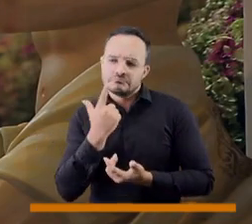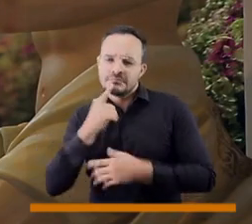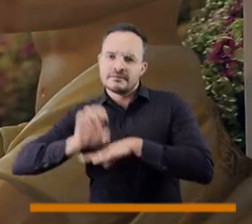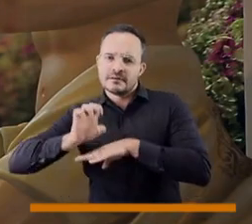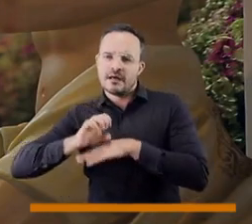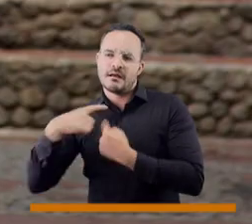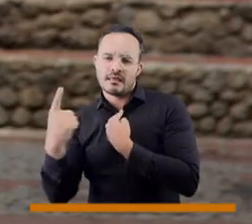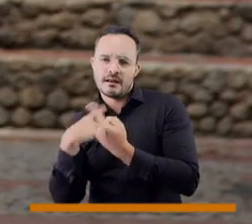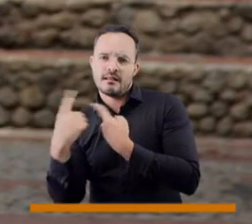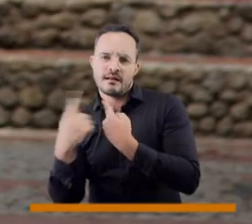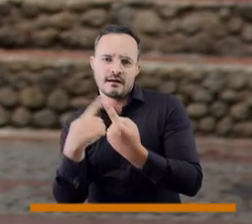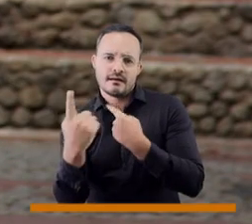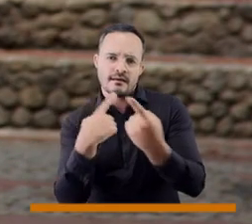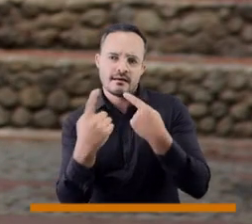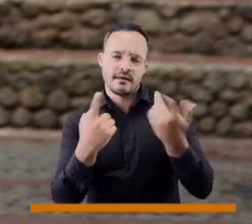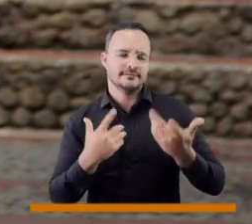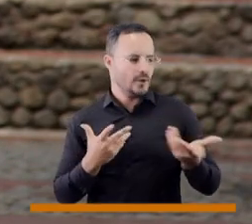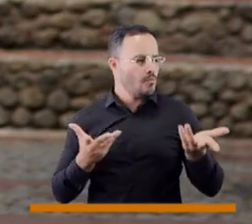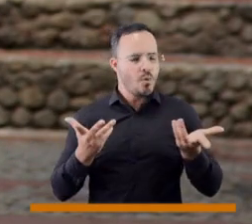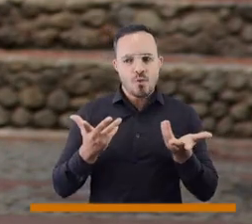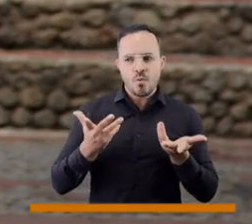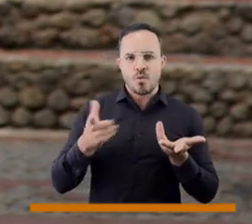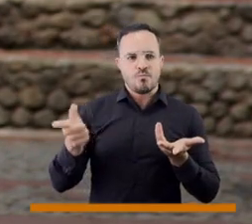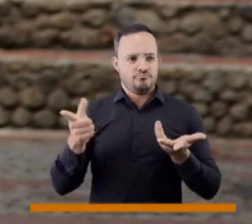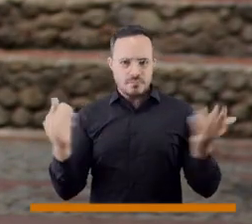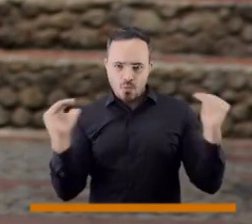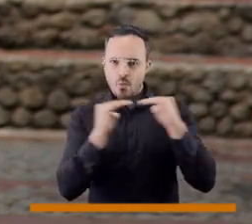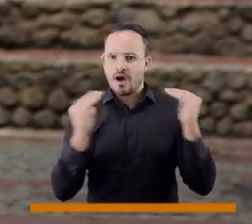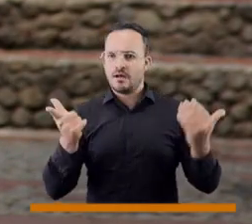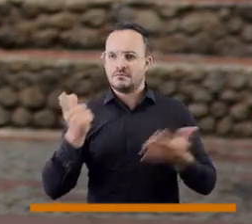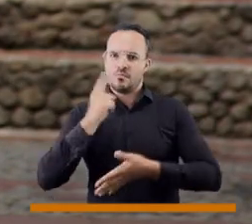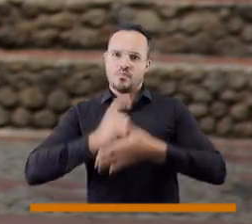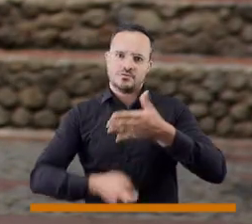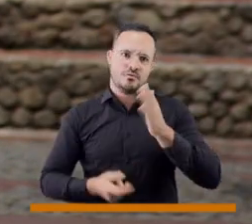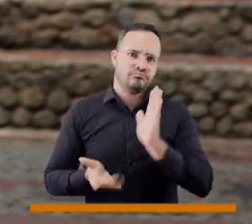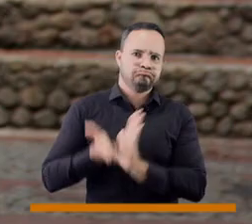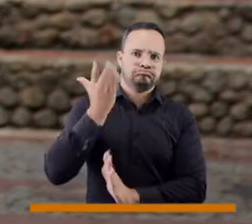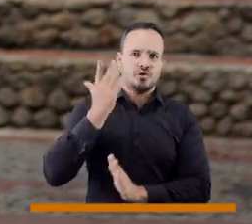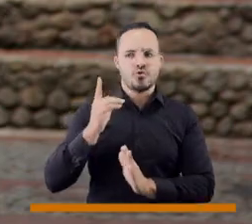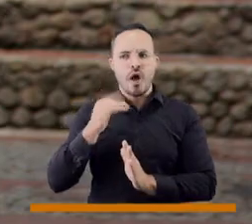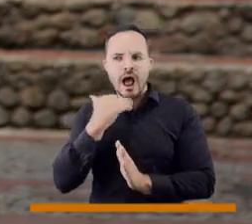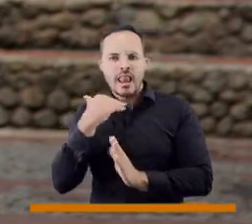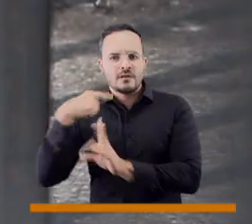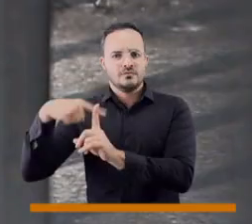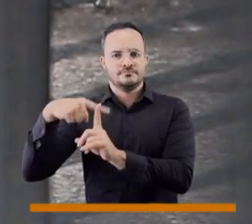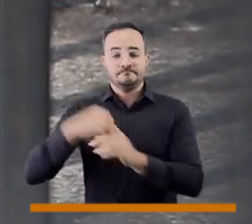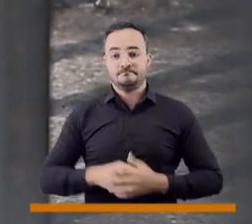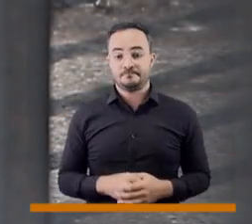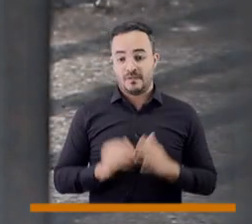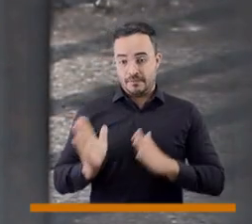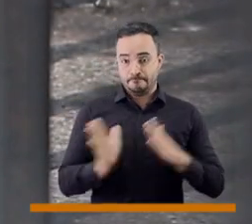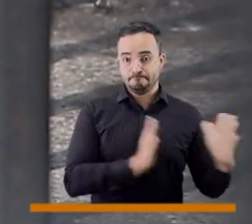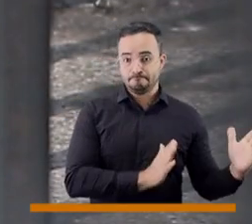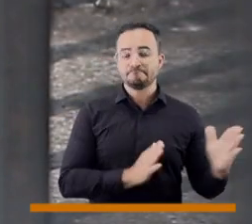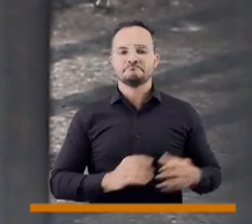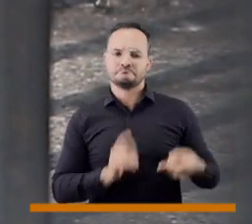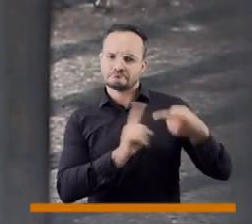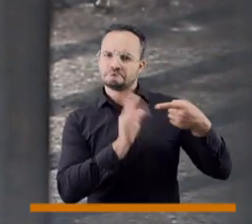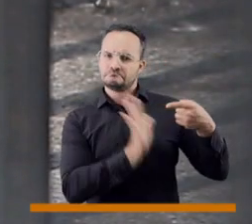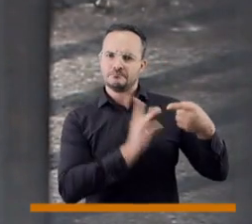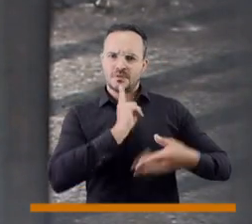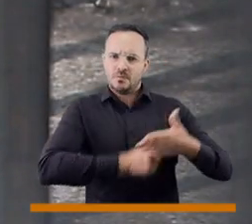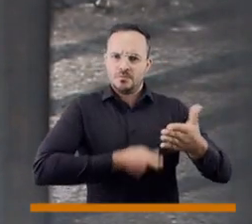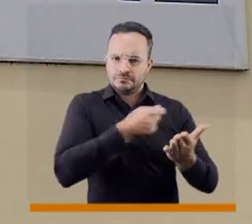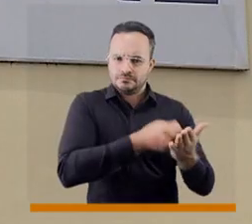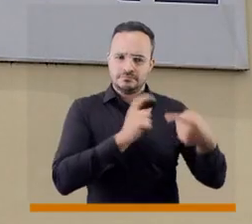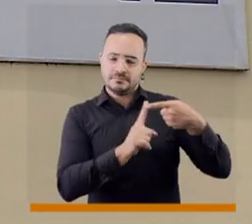Secretaría de Hacienda han venido atendiendo a las diferentes entidades religiosas para que puedan recibir ese beneficio. Pero no solamente es hablar de